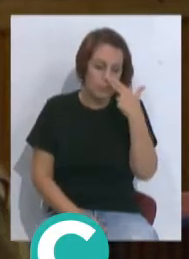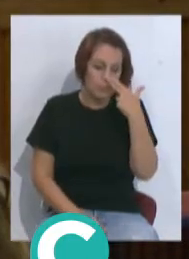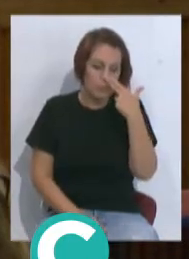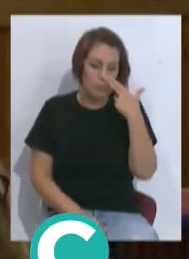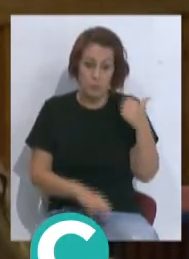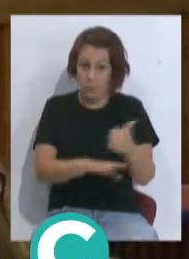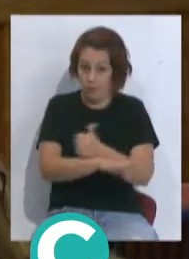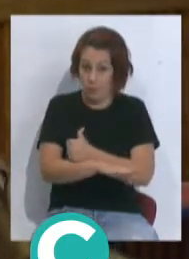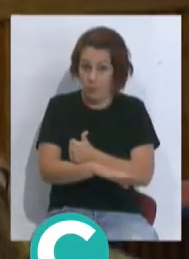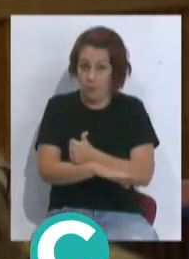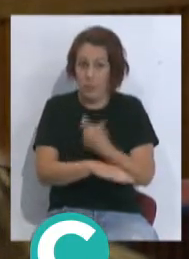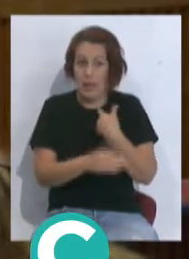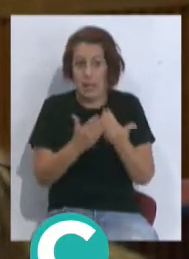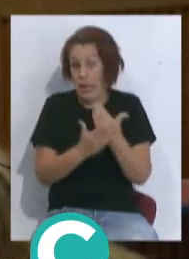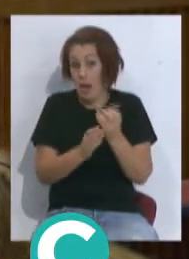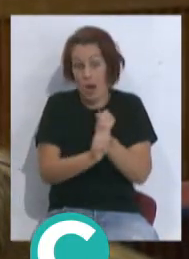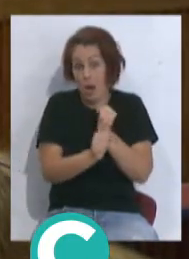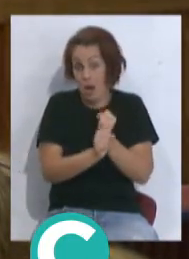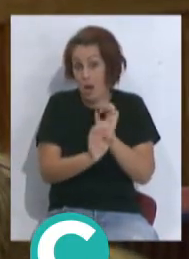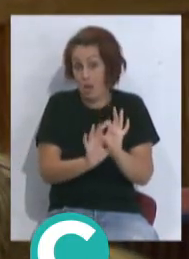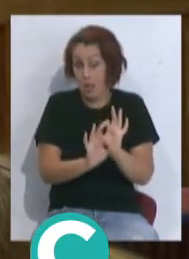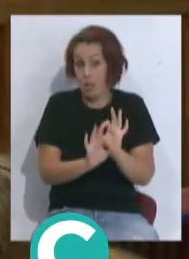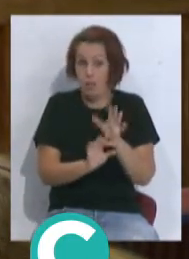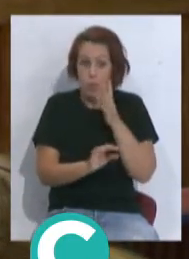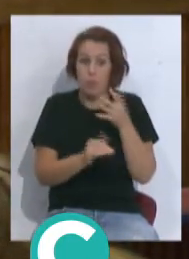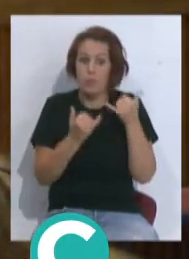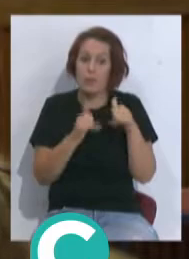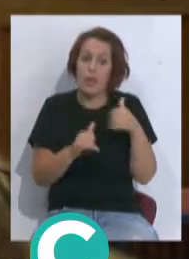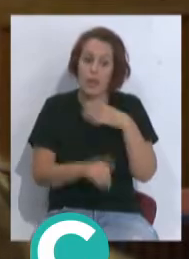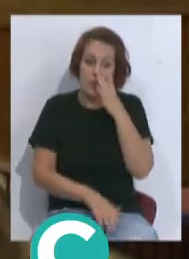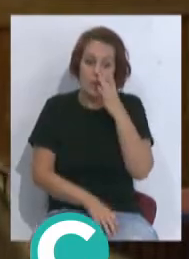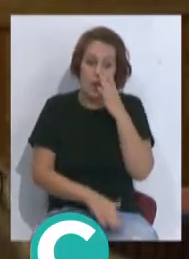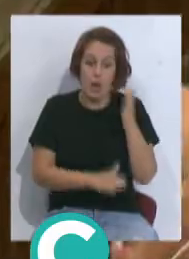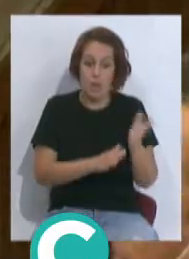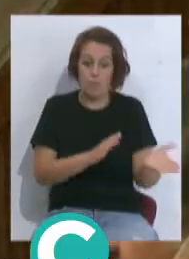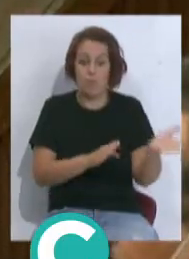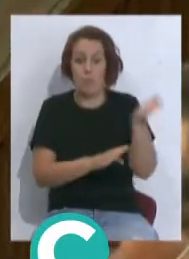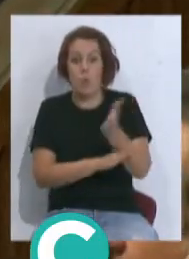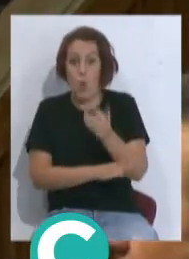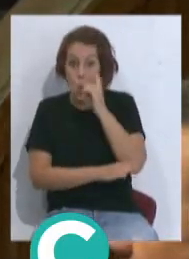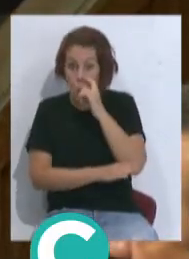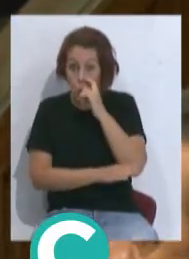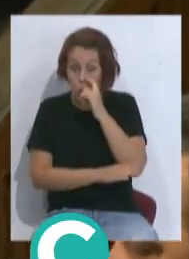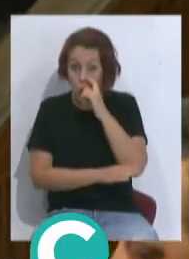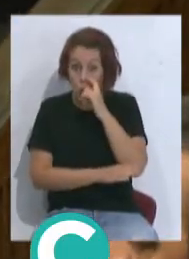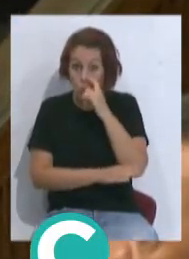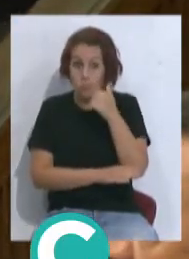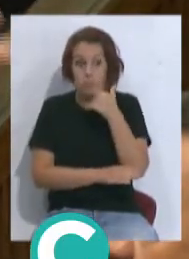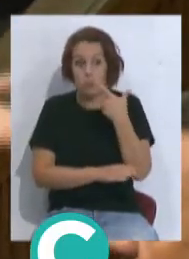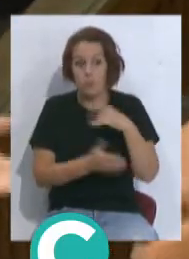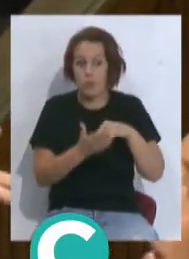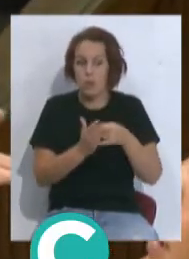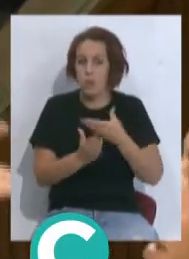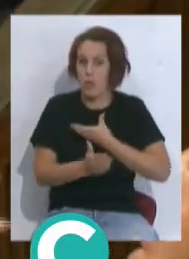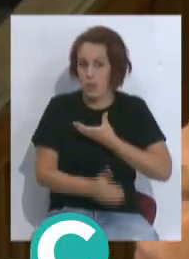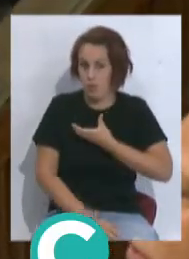de una ciudadanía que van a estar en días laborables, porque el festivo de carnaval va a ser en junio, claro, según los planes del ayuntamiento,